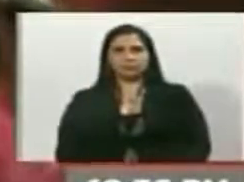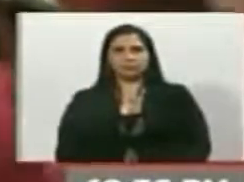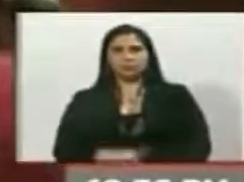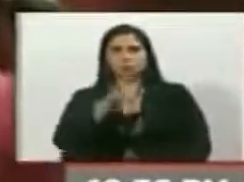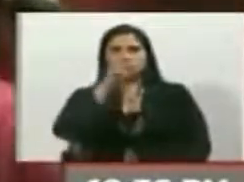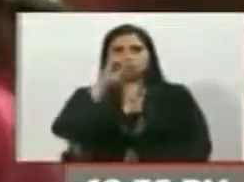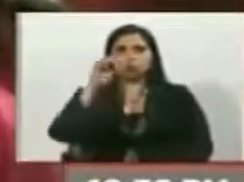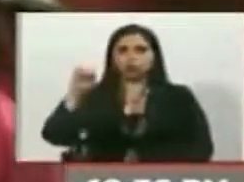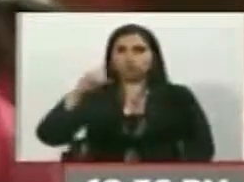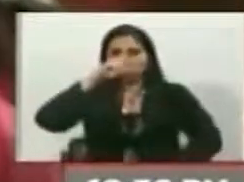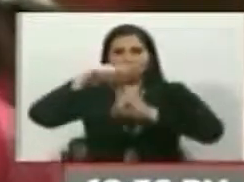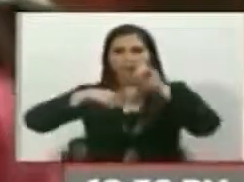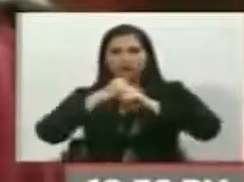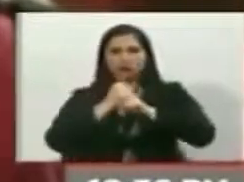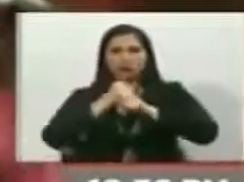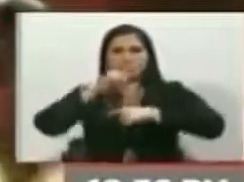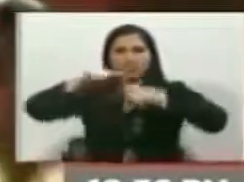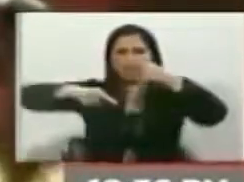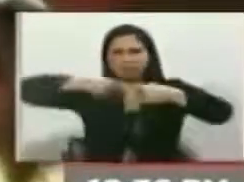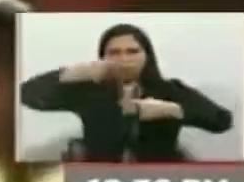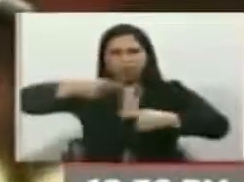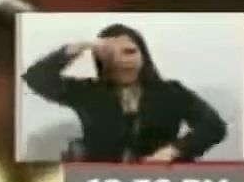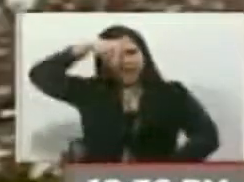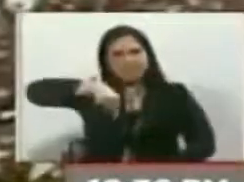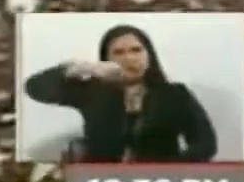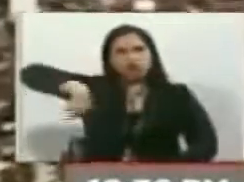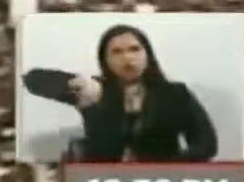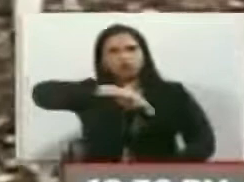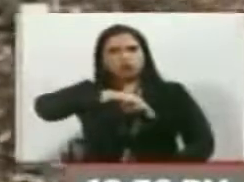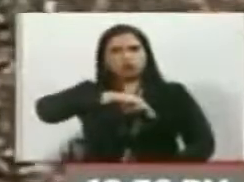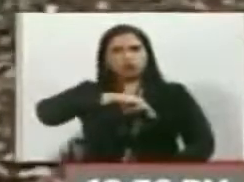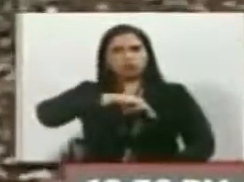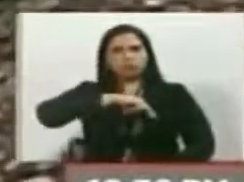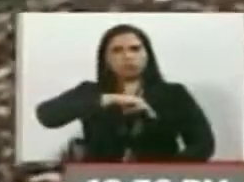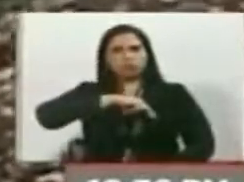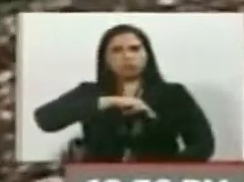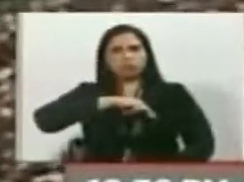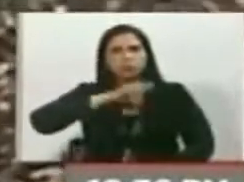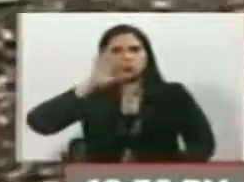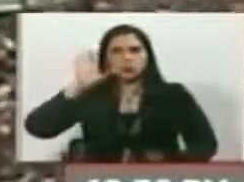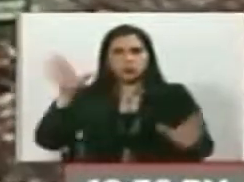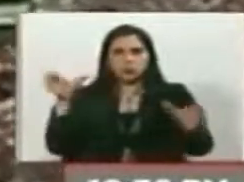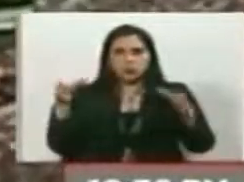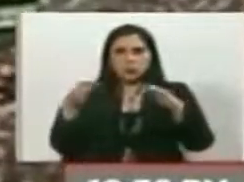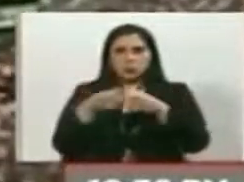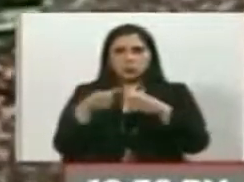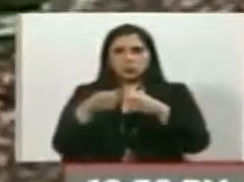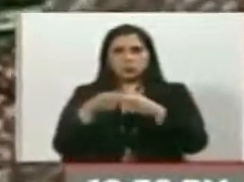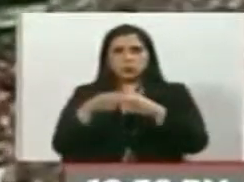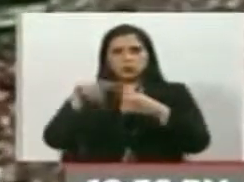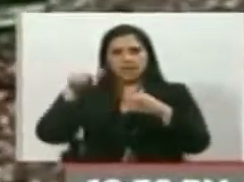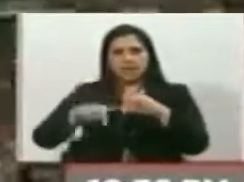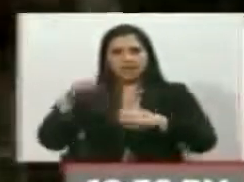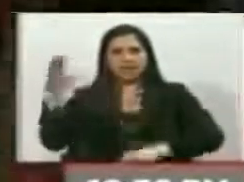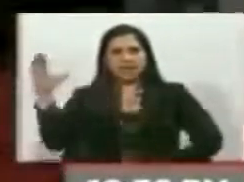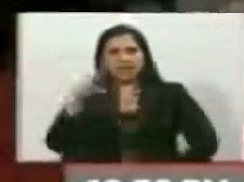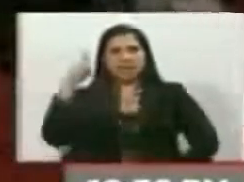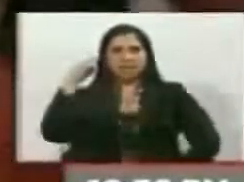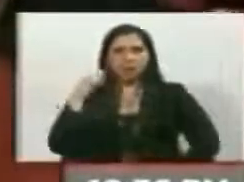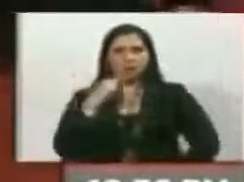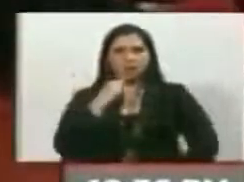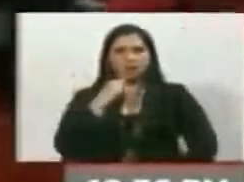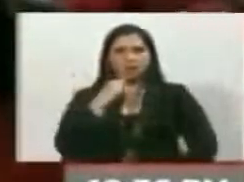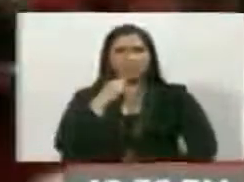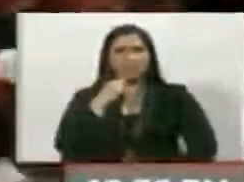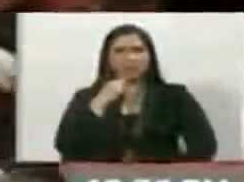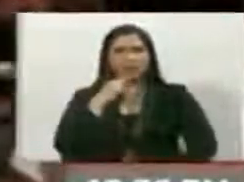200 años después, aquí estamos nosotros, concentrados en esta Caracas bolivariana